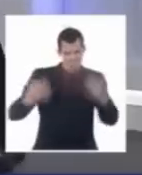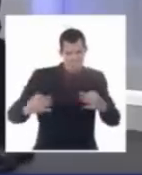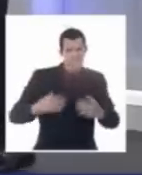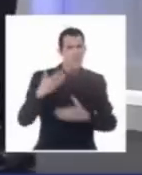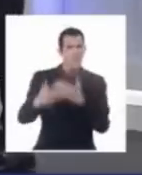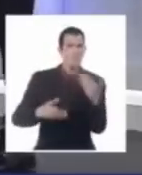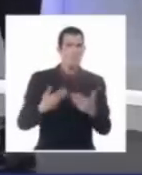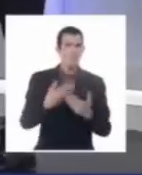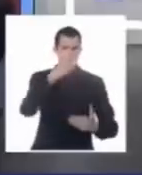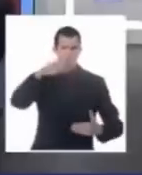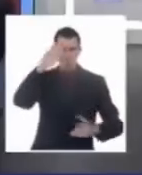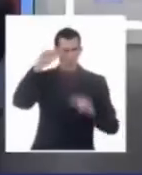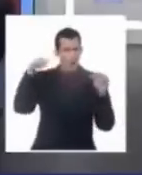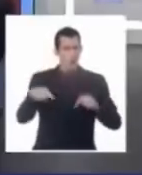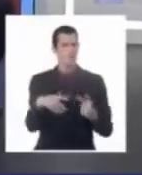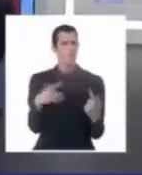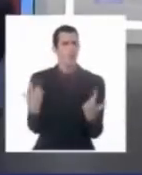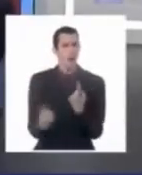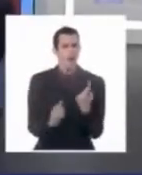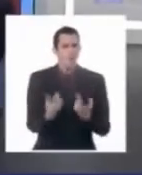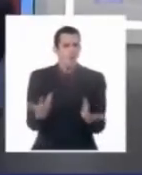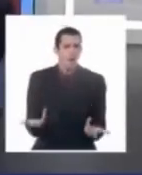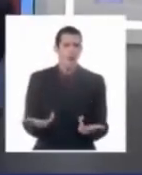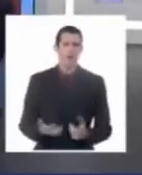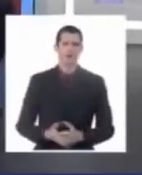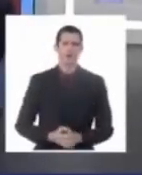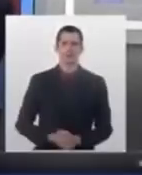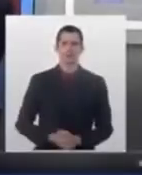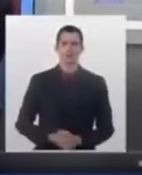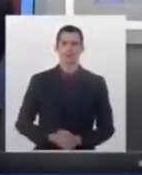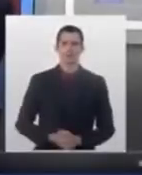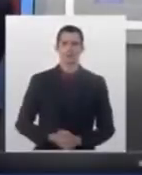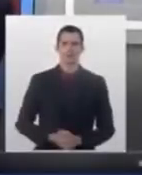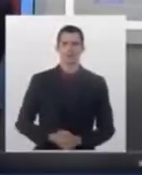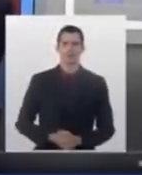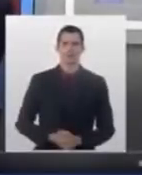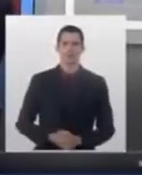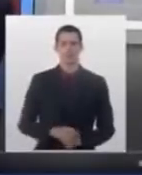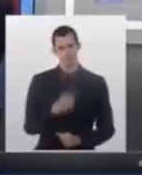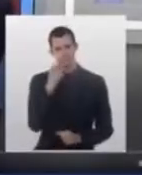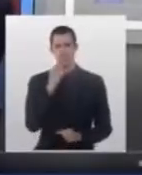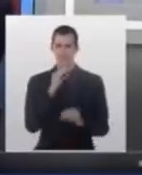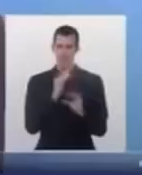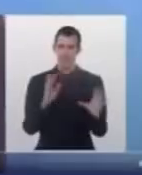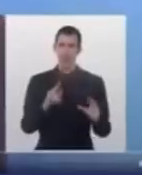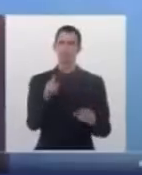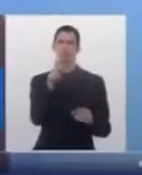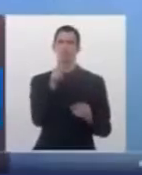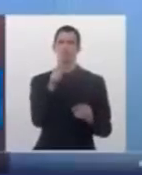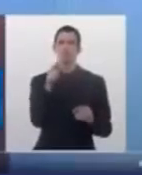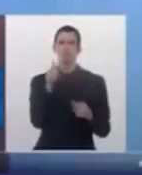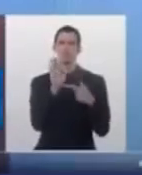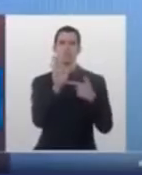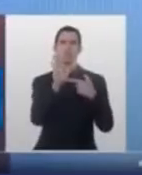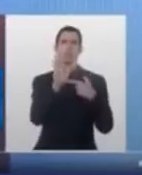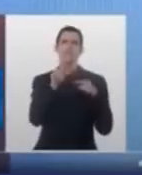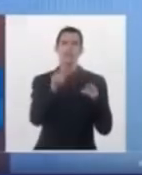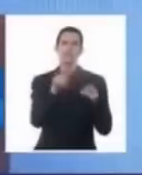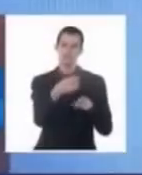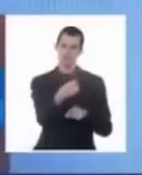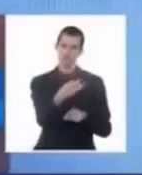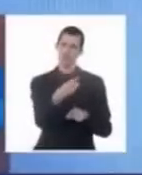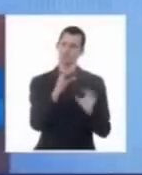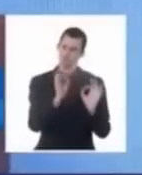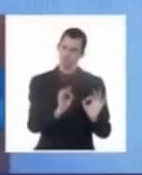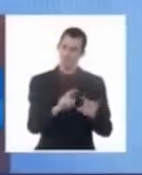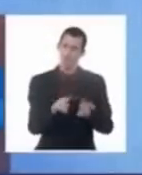reales qué me dicen Ustedes sí sí Humberto hay hecho que lamentablemente ocurren y que tienen una connotación bastante grave para nuestra población por